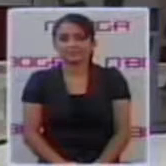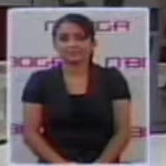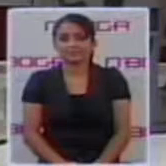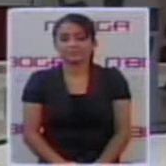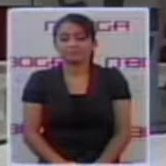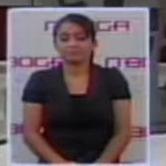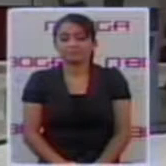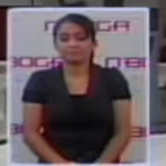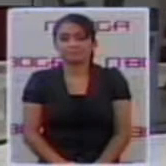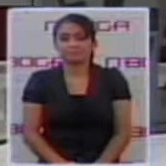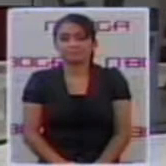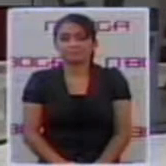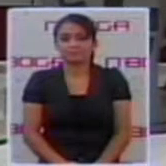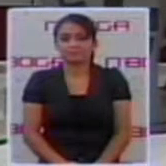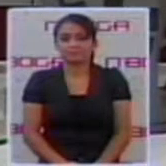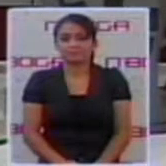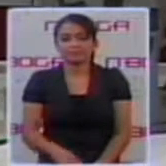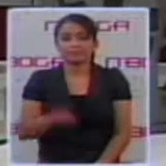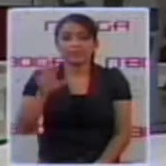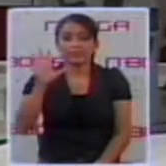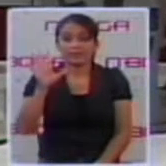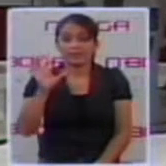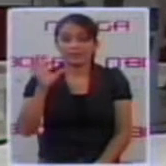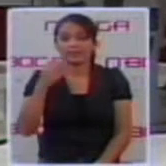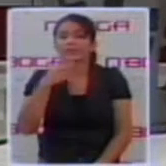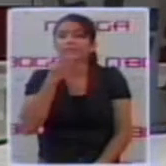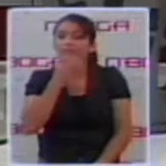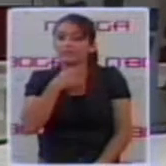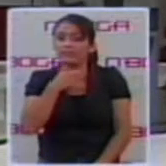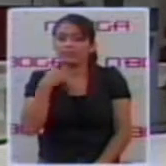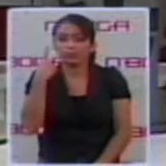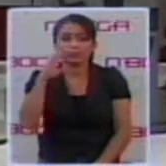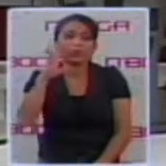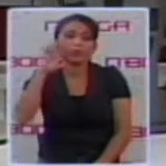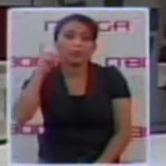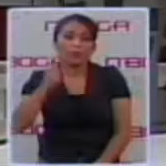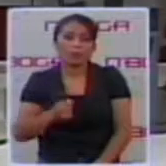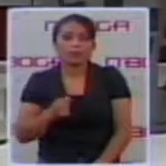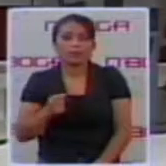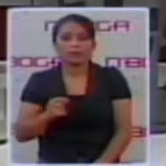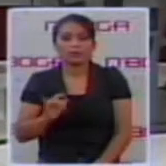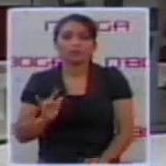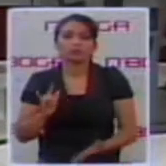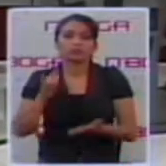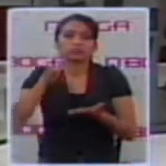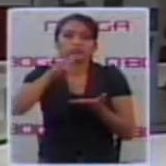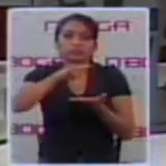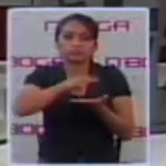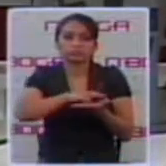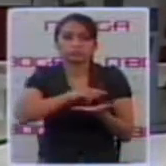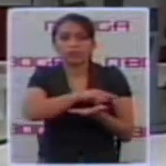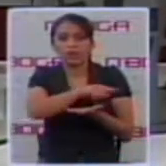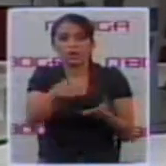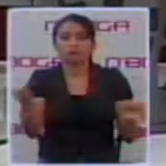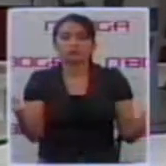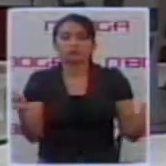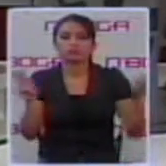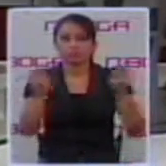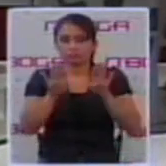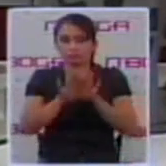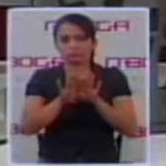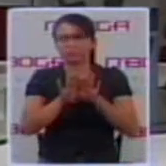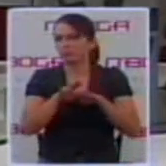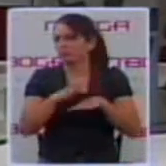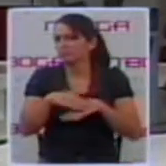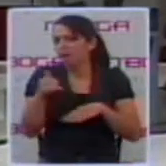Más información porque a partir del 15 de agosto el aeropuerto de Cuenca estará cerrado por trabajos de mantenimiento en la pista frente